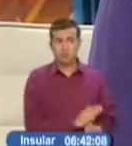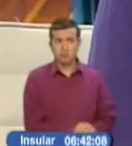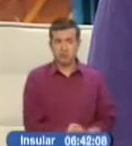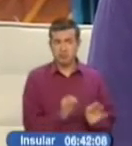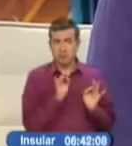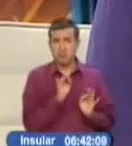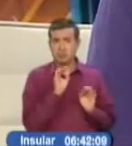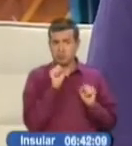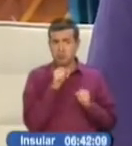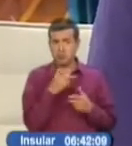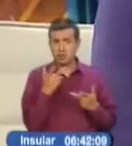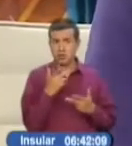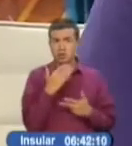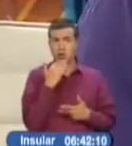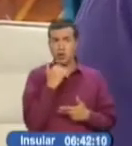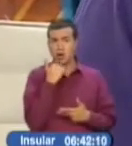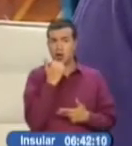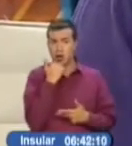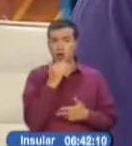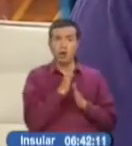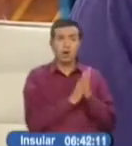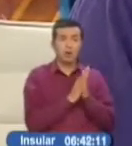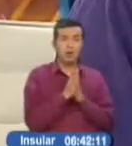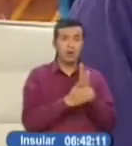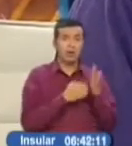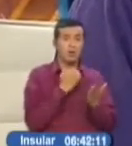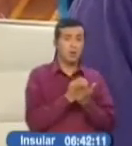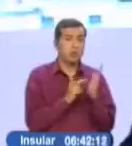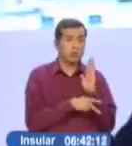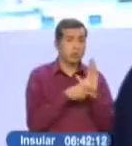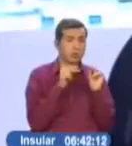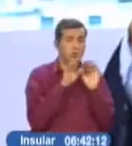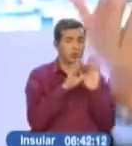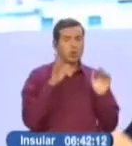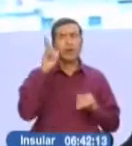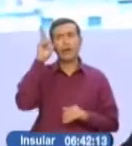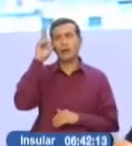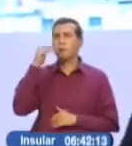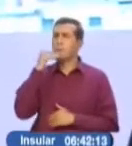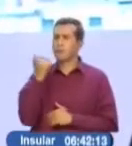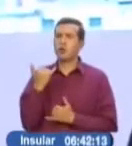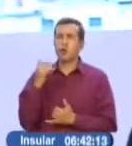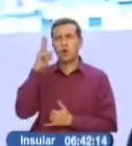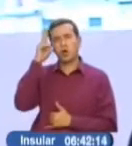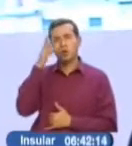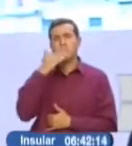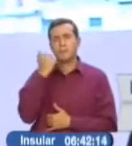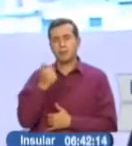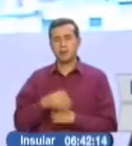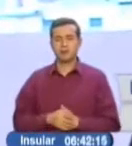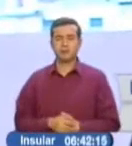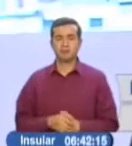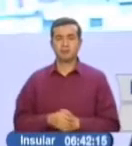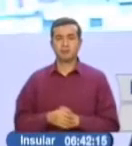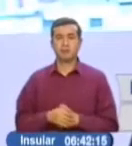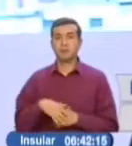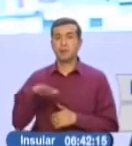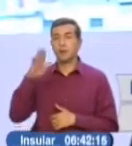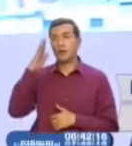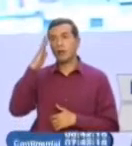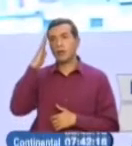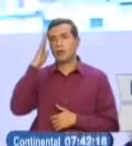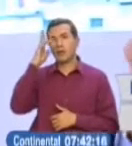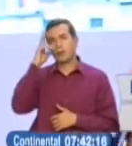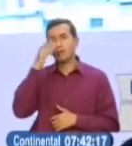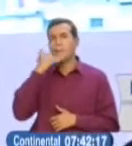estamos como para poder aprovechar una economía no petrolera? Yo creo que estamos mejor preparados y esa mejor preparación